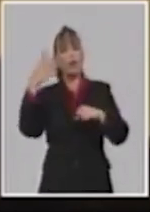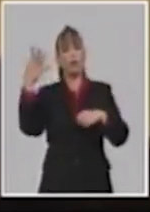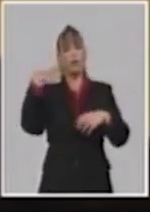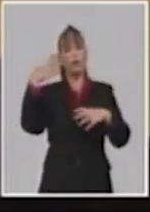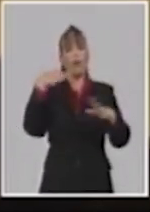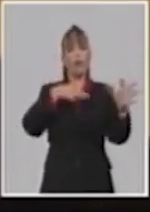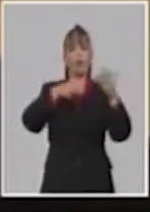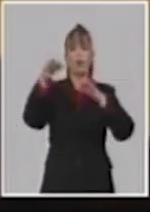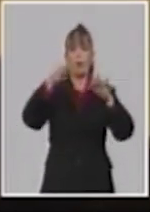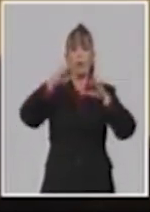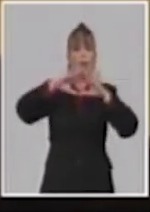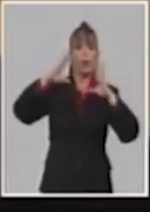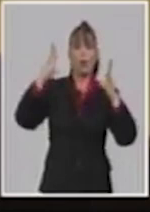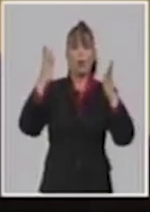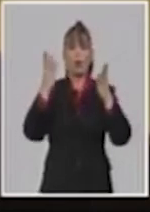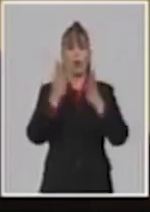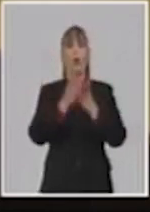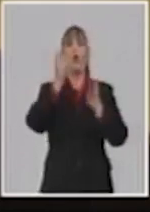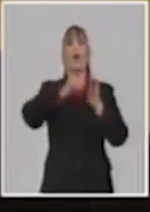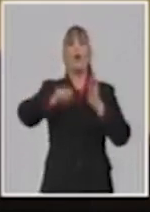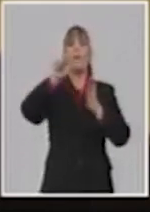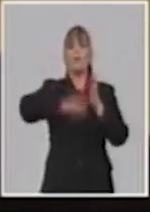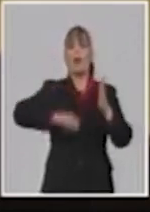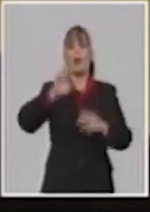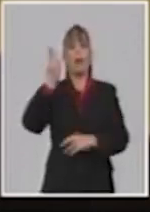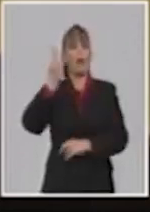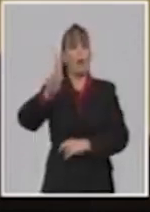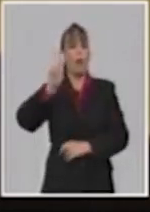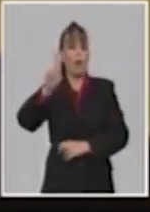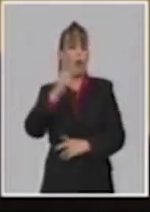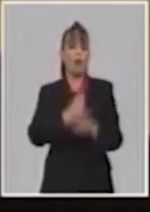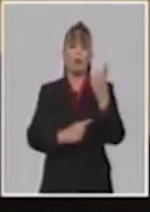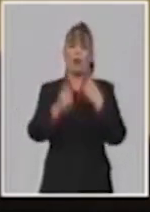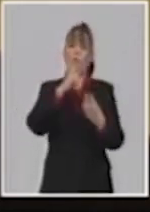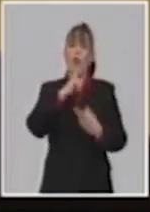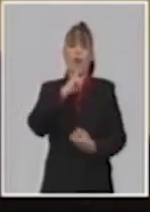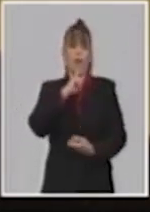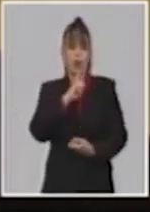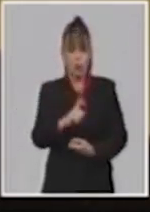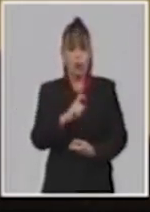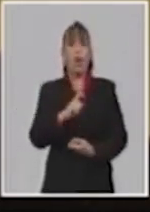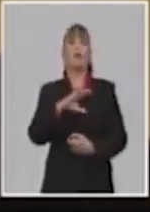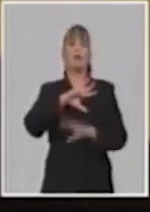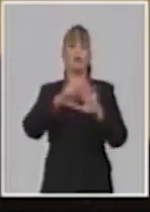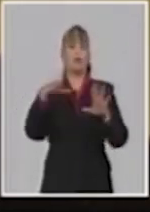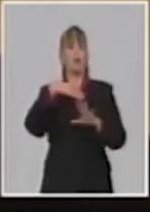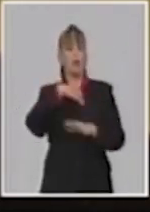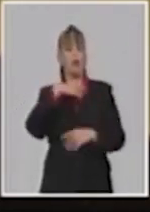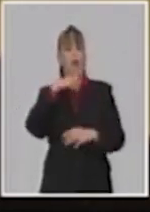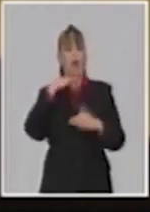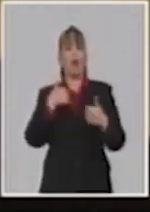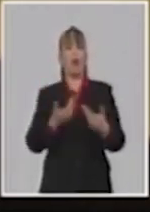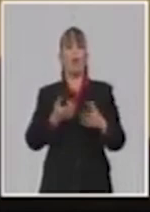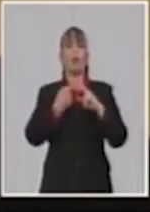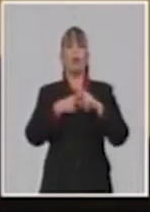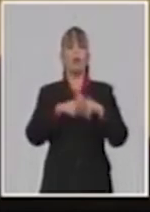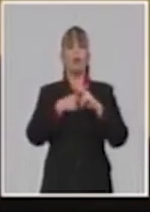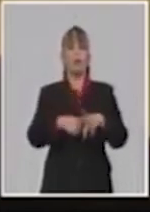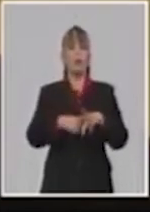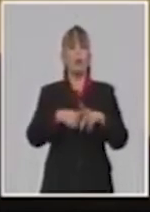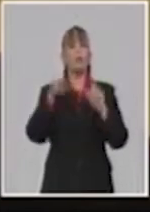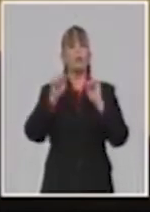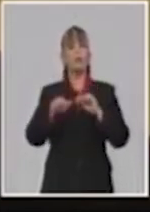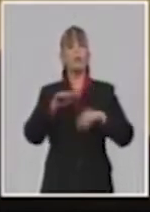bien explícitos los planes de emergencia para en caso de cualquier dificultad que se presentara adentro. Para esto se